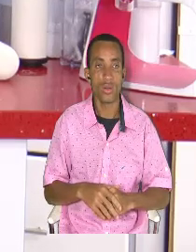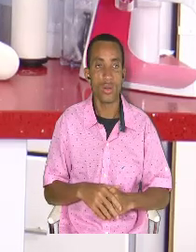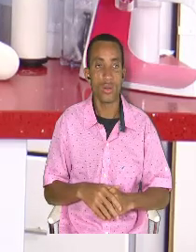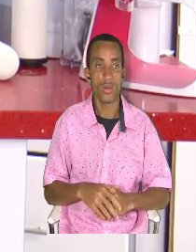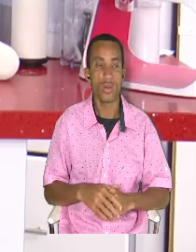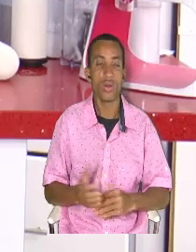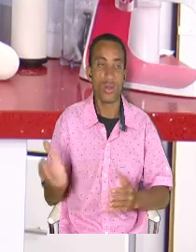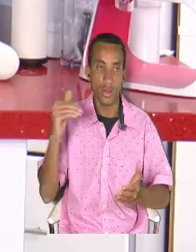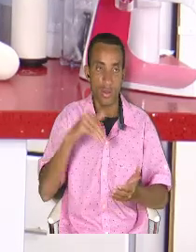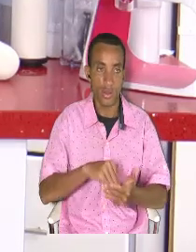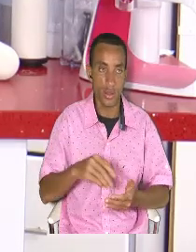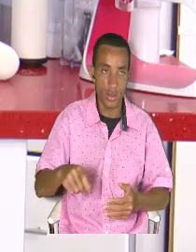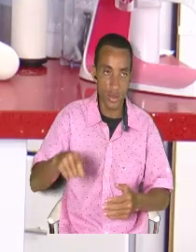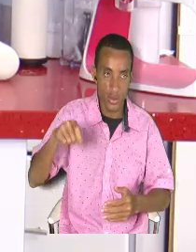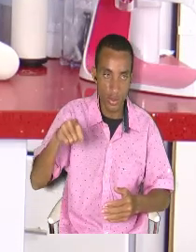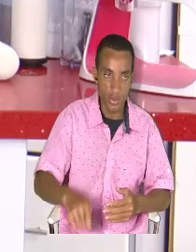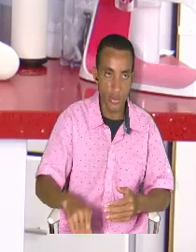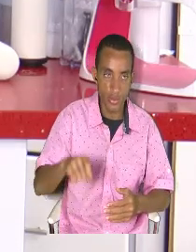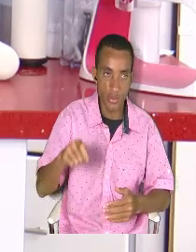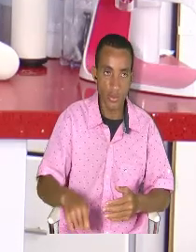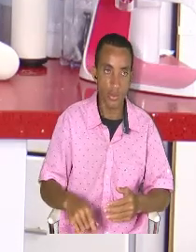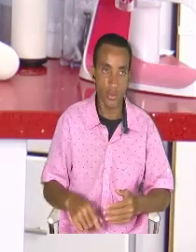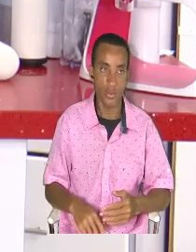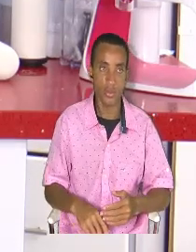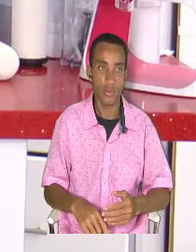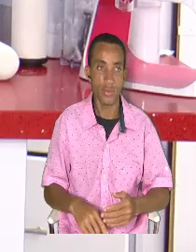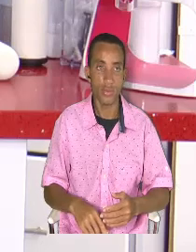utiliza nuevamente nuestra. Voy a retirar ese puré.